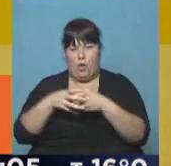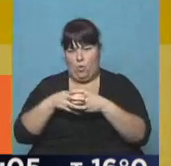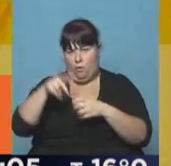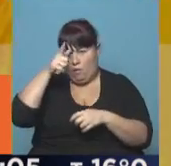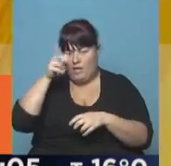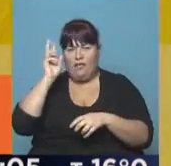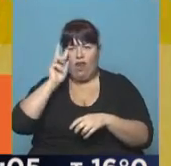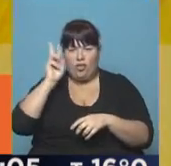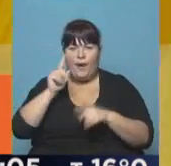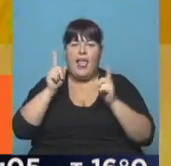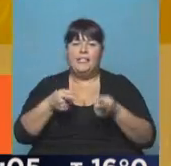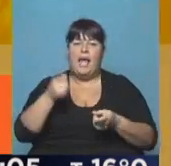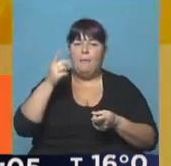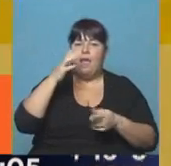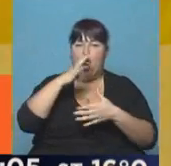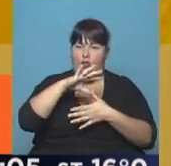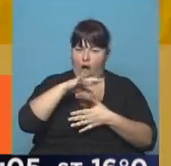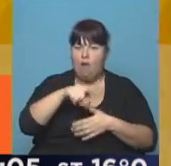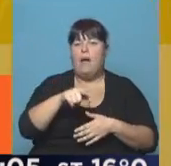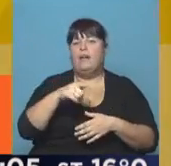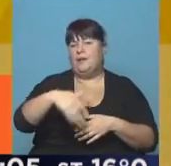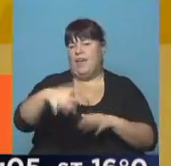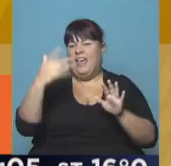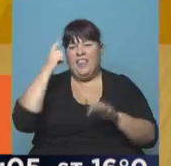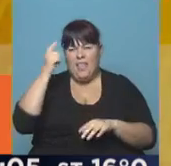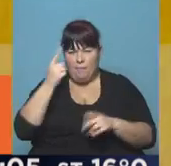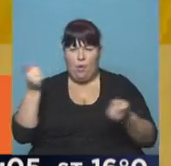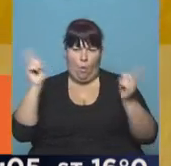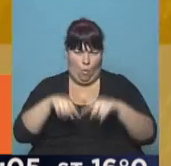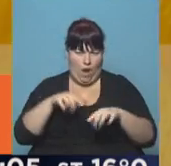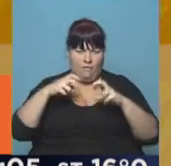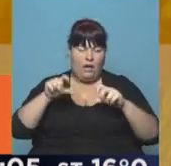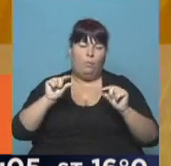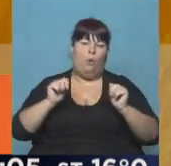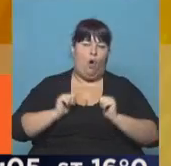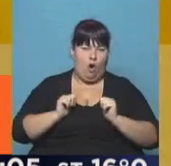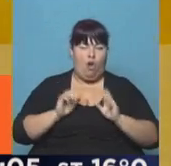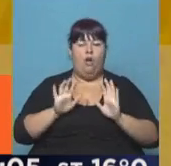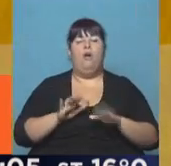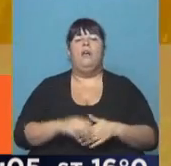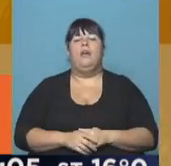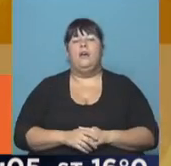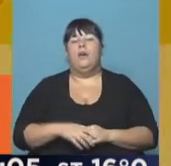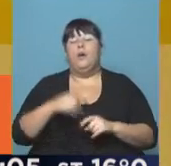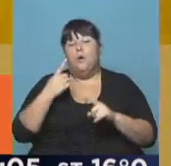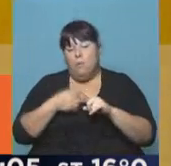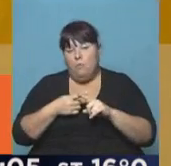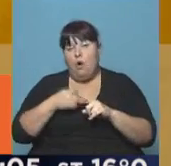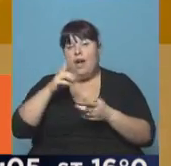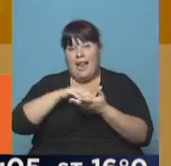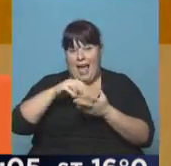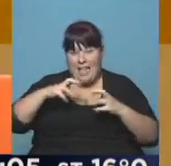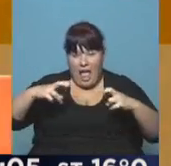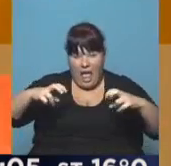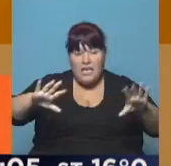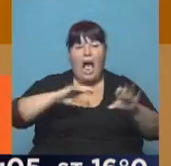supuesto, de Florencio Varela y también de Lomas de Zamora, en menos de 10 minutos, una suerte de receso que han realizado, porque parte del terreno que han